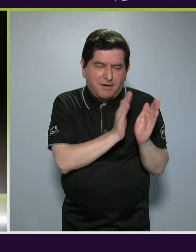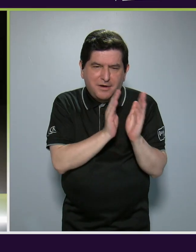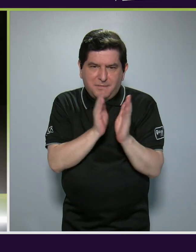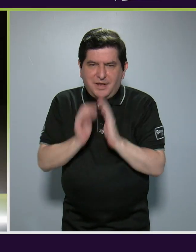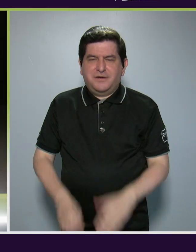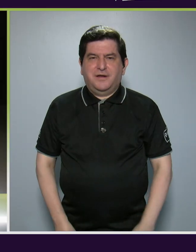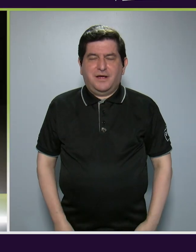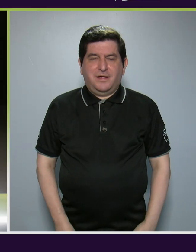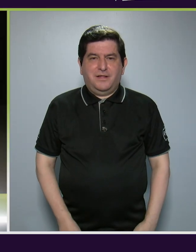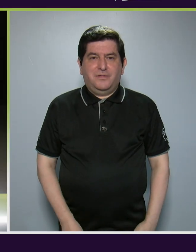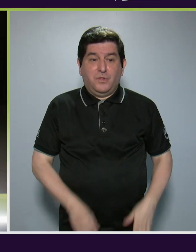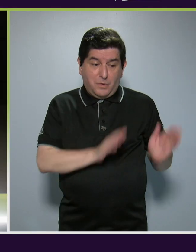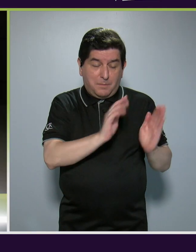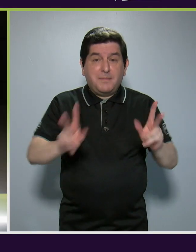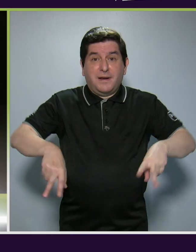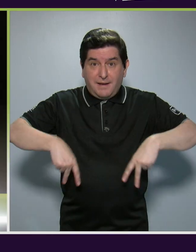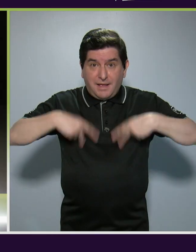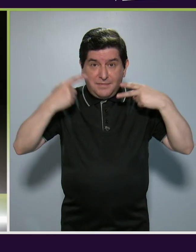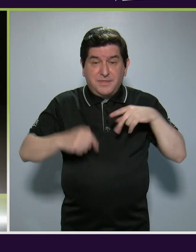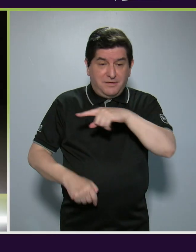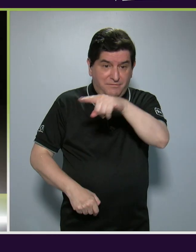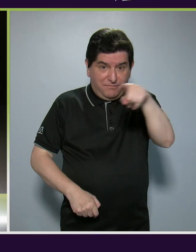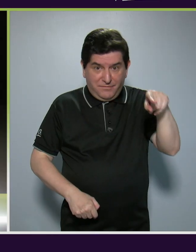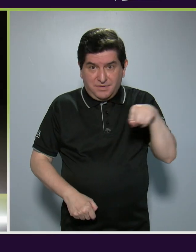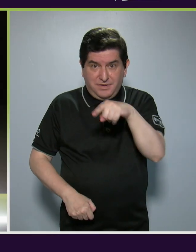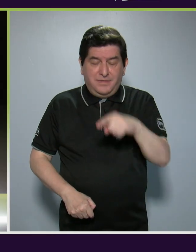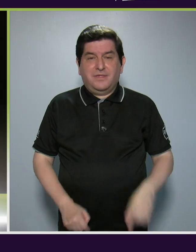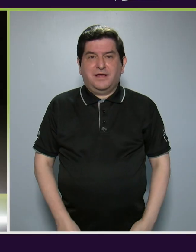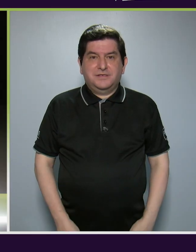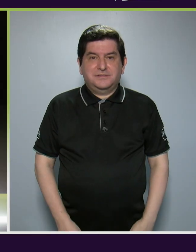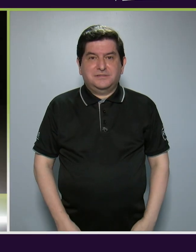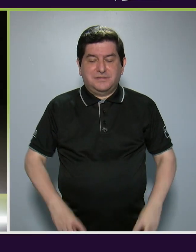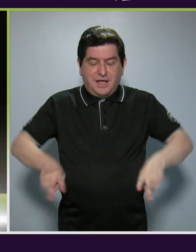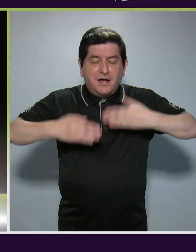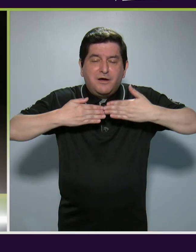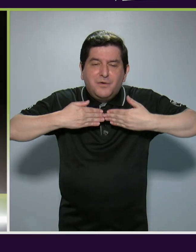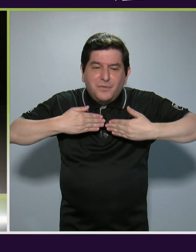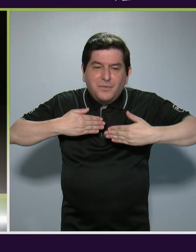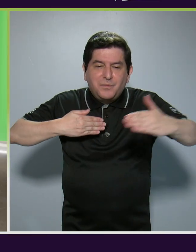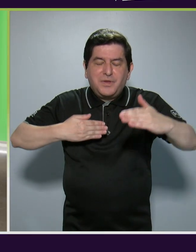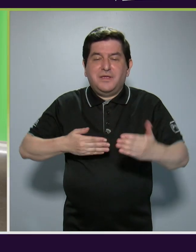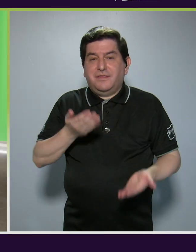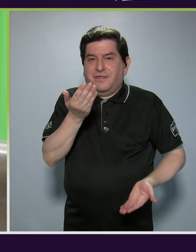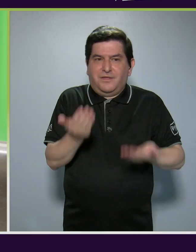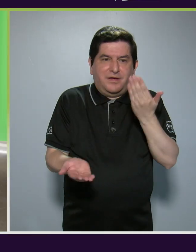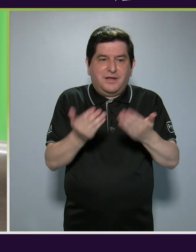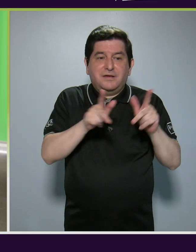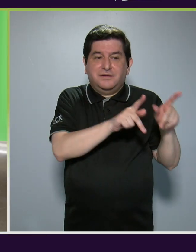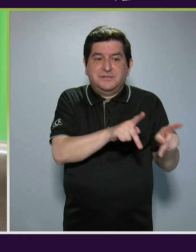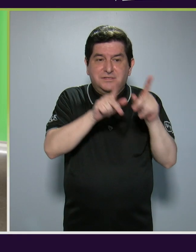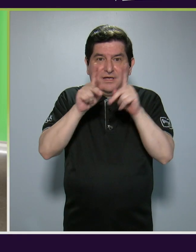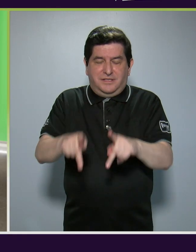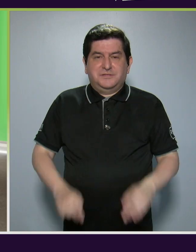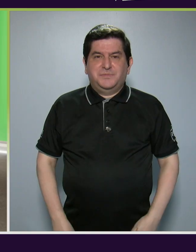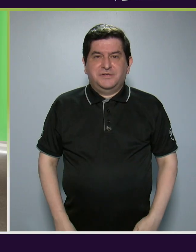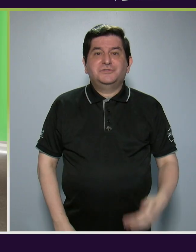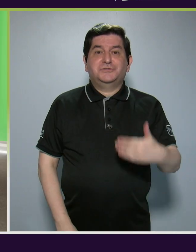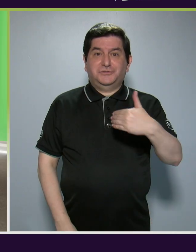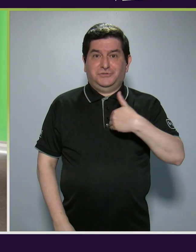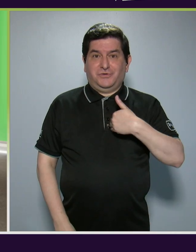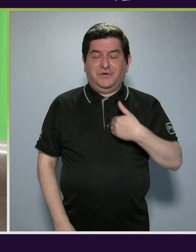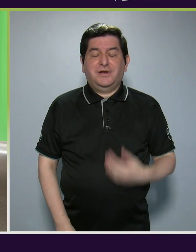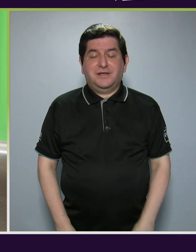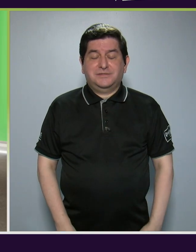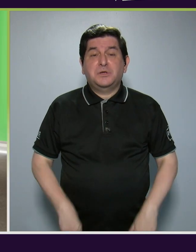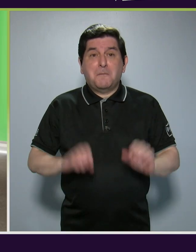un plan de vida para estas vidas tan extensas, ¿verdad?, que probablemente muchas personas van a llegar a tener o vamos a llegar